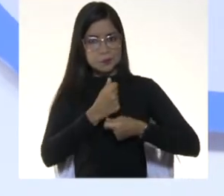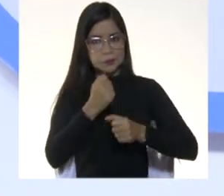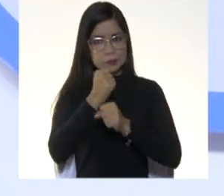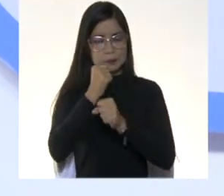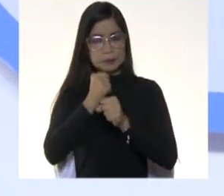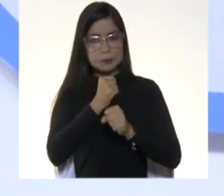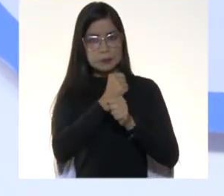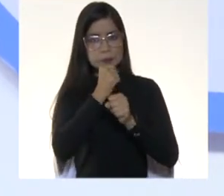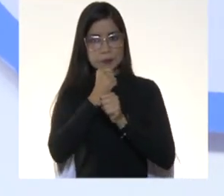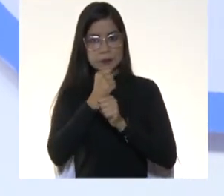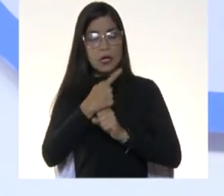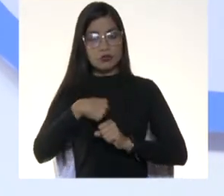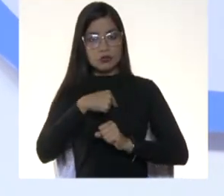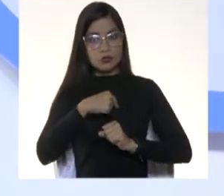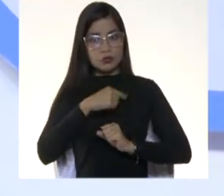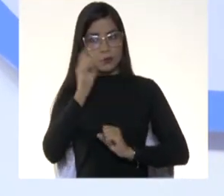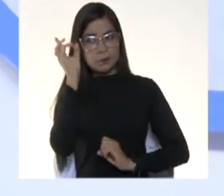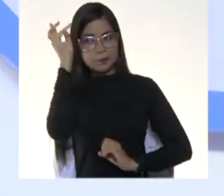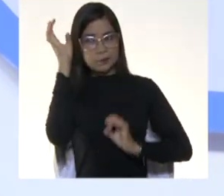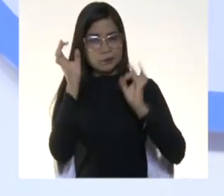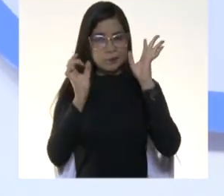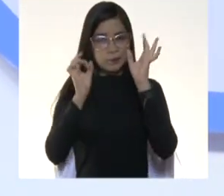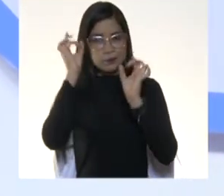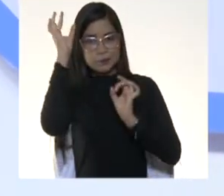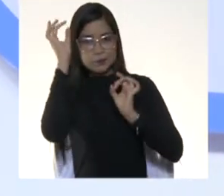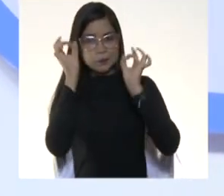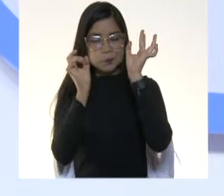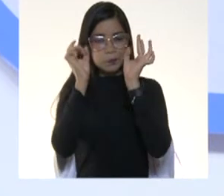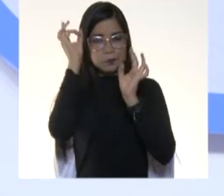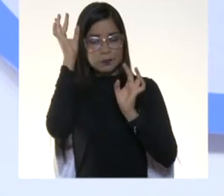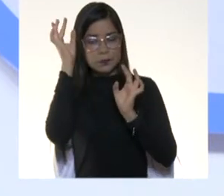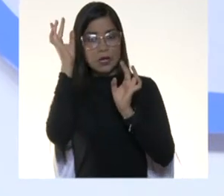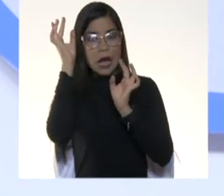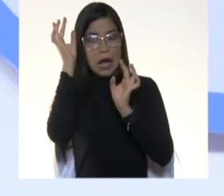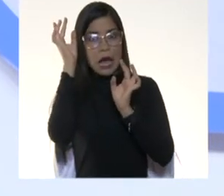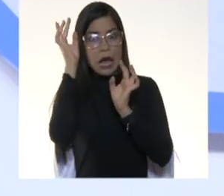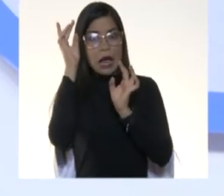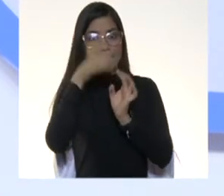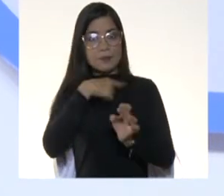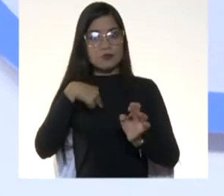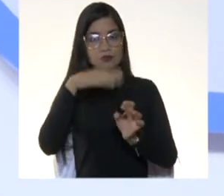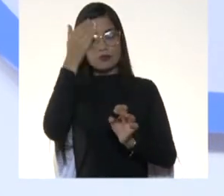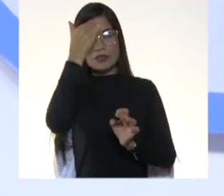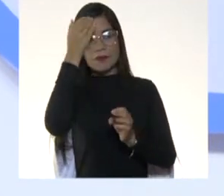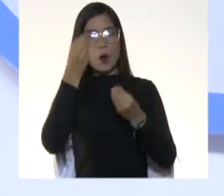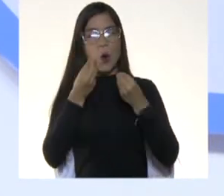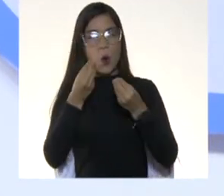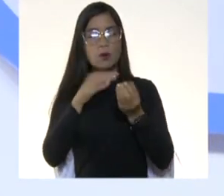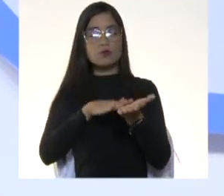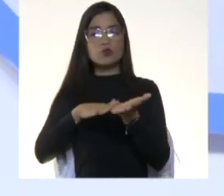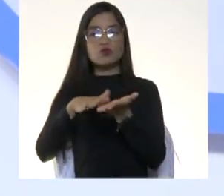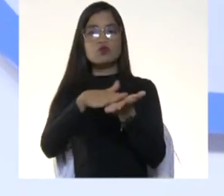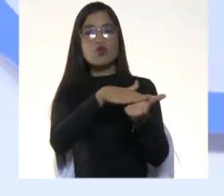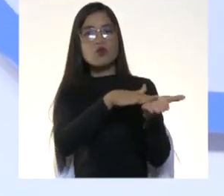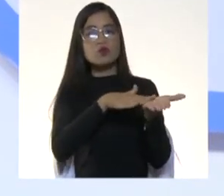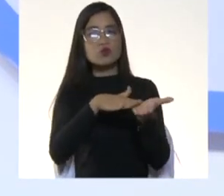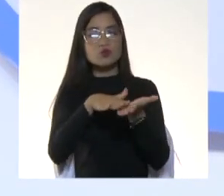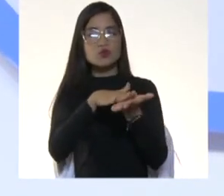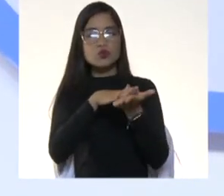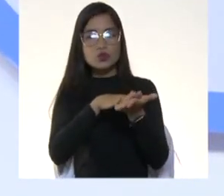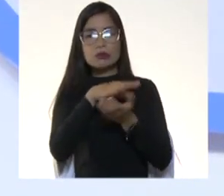innovación, para que desde esas especialidades nosotros podamos resolver situaciones de nuestras comunidades. No es nada más pensar